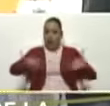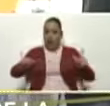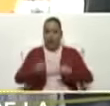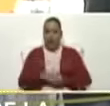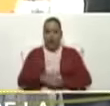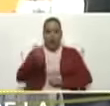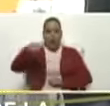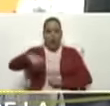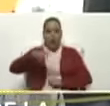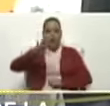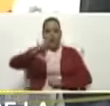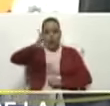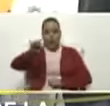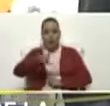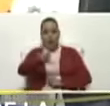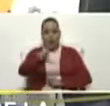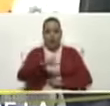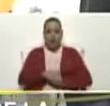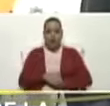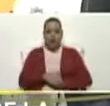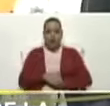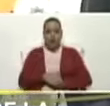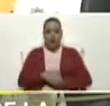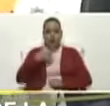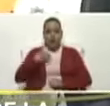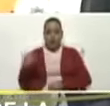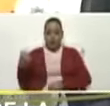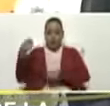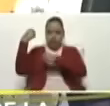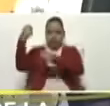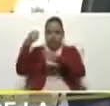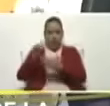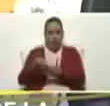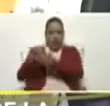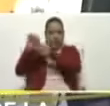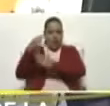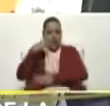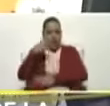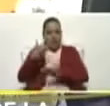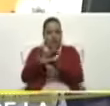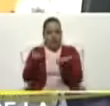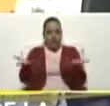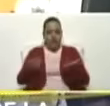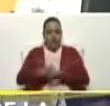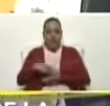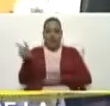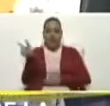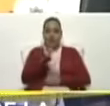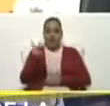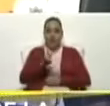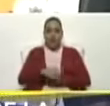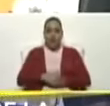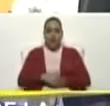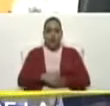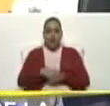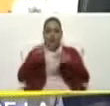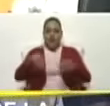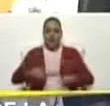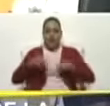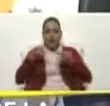hoy, 5 de julio, levanto mi bastón de mando para decir, Venezuela